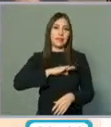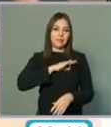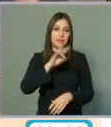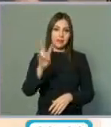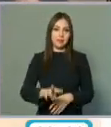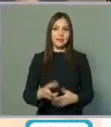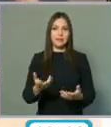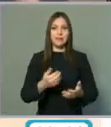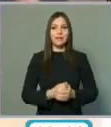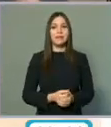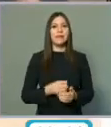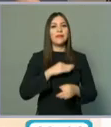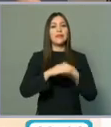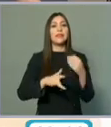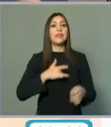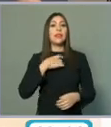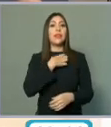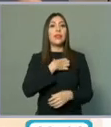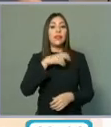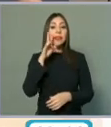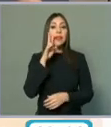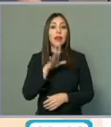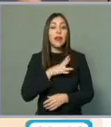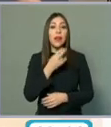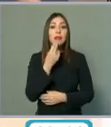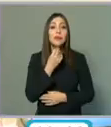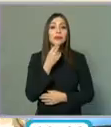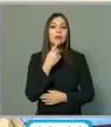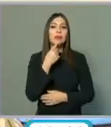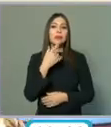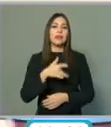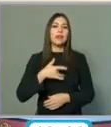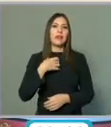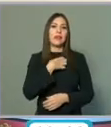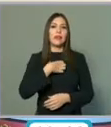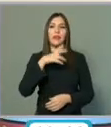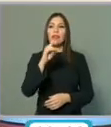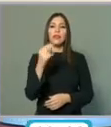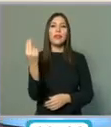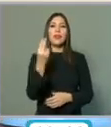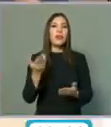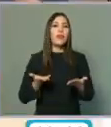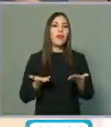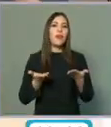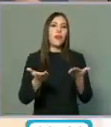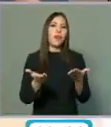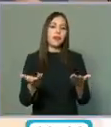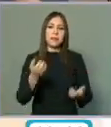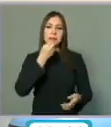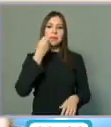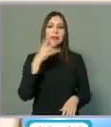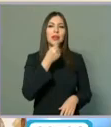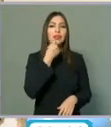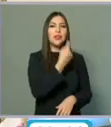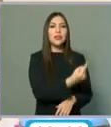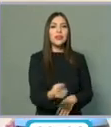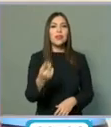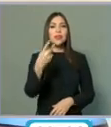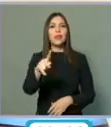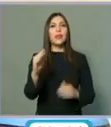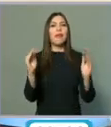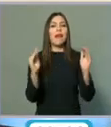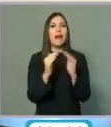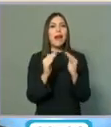felicidad, ¿verdad? Nos pone contentos cuando hay azúcar. No, y que no tiene horno. Eso está buenísimo para los niños que están ahorita en